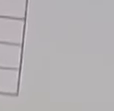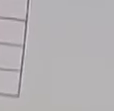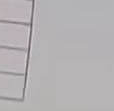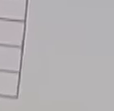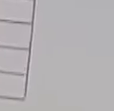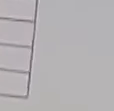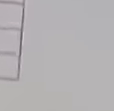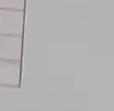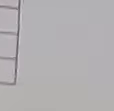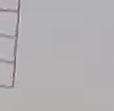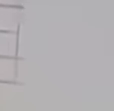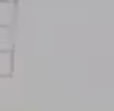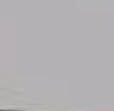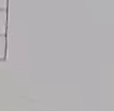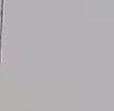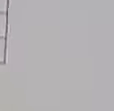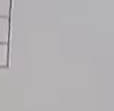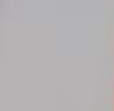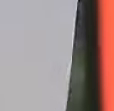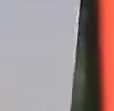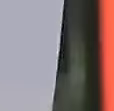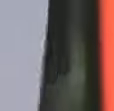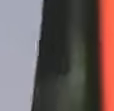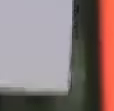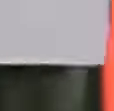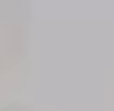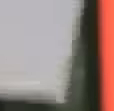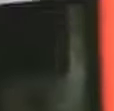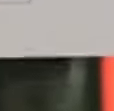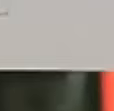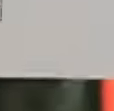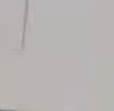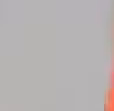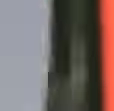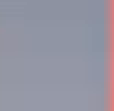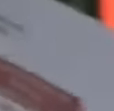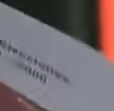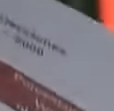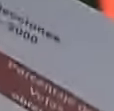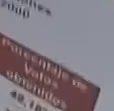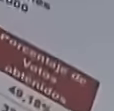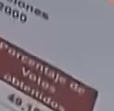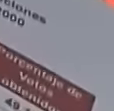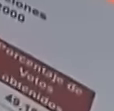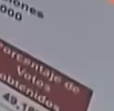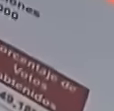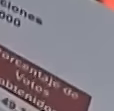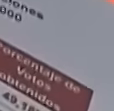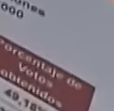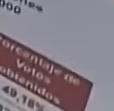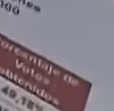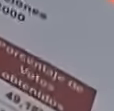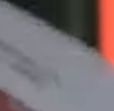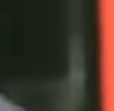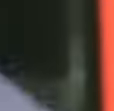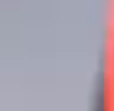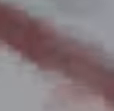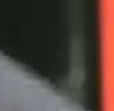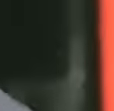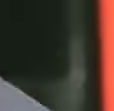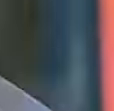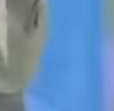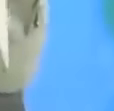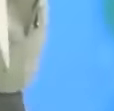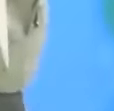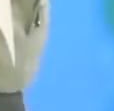de Venezuela se levantó en contra del bloqueo Pues los abuelos y las abuelas de estas castas que son los que piden siempre